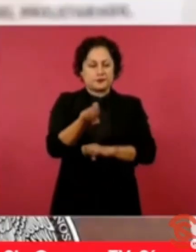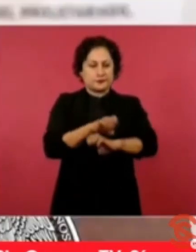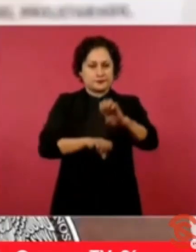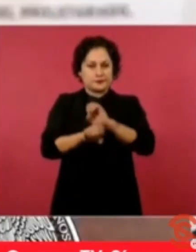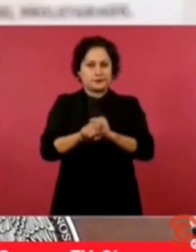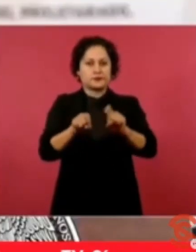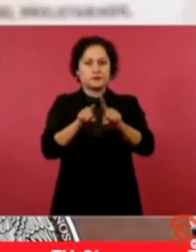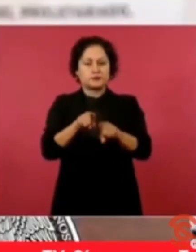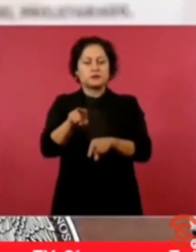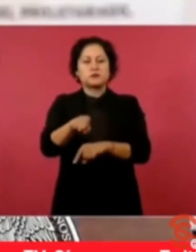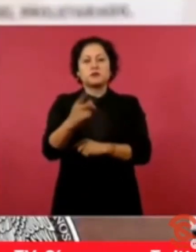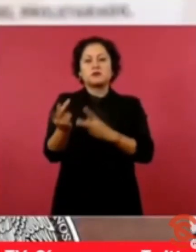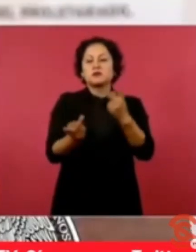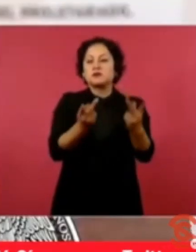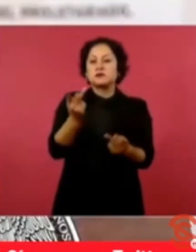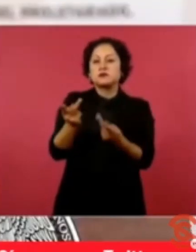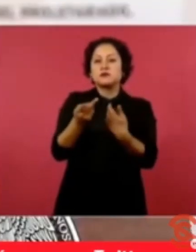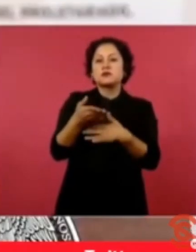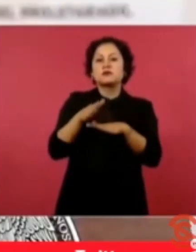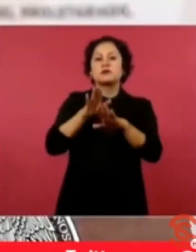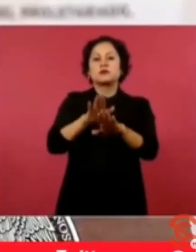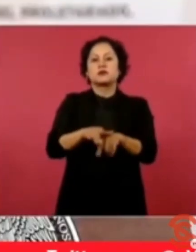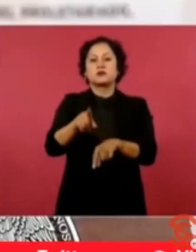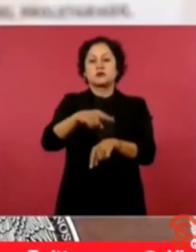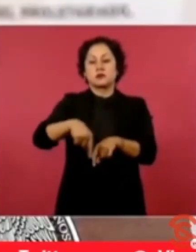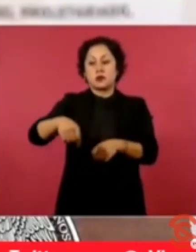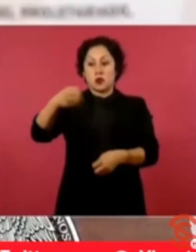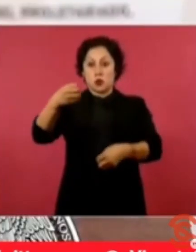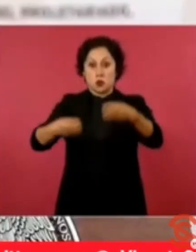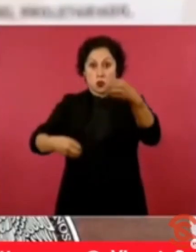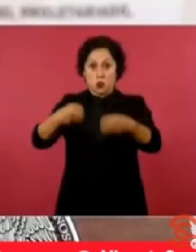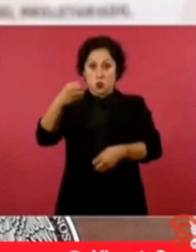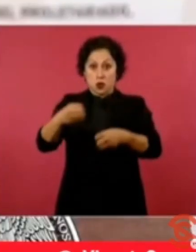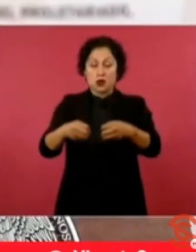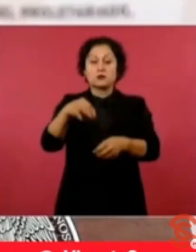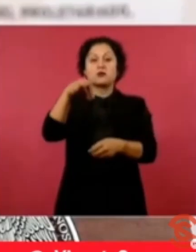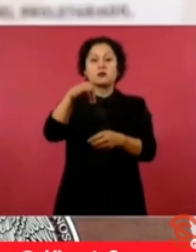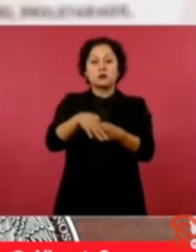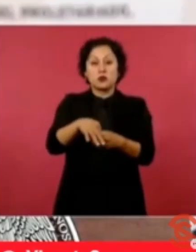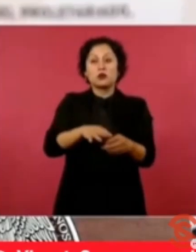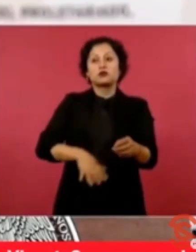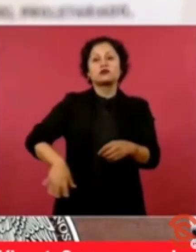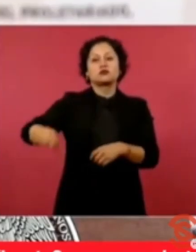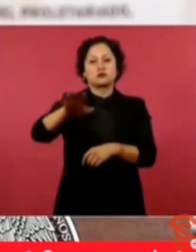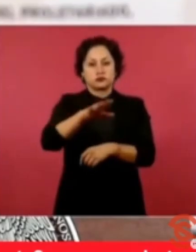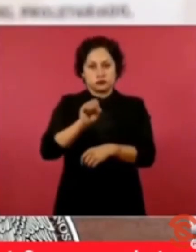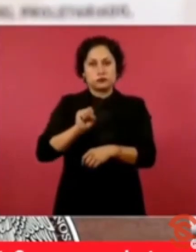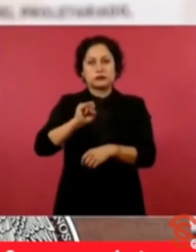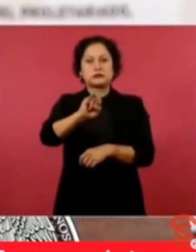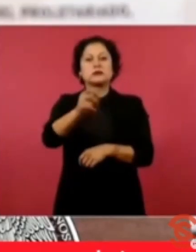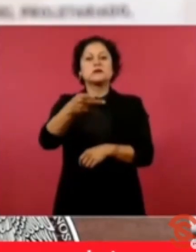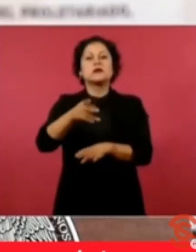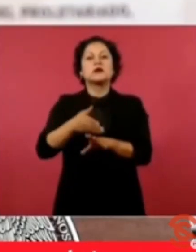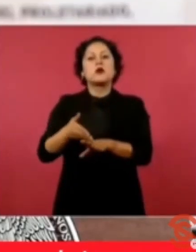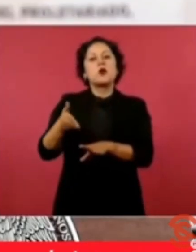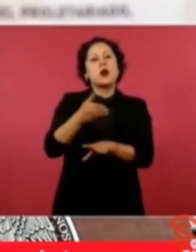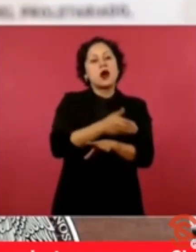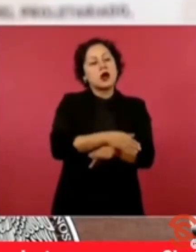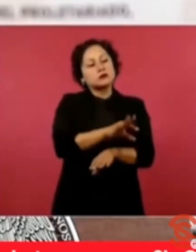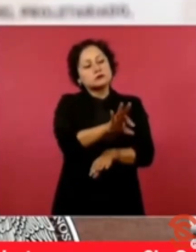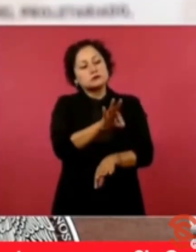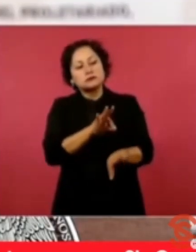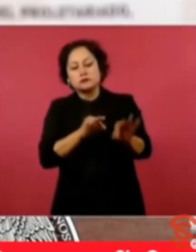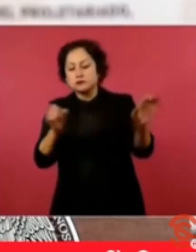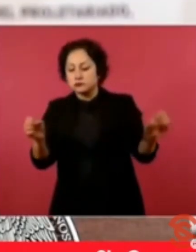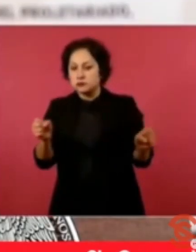candidatos a jueces electos por voto popular deben primero pasar por estrictos exámenes actuales y ellos podrán ser